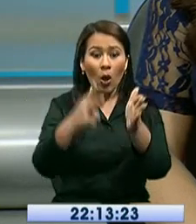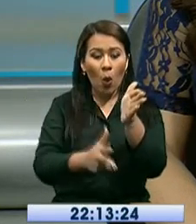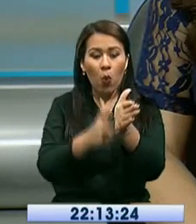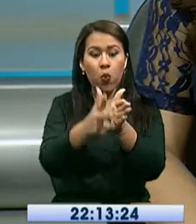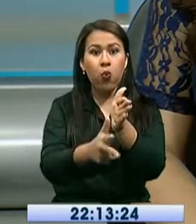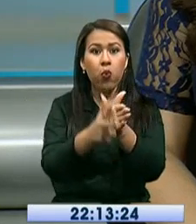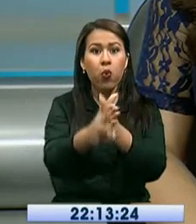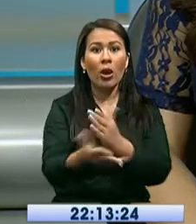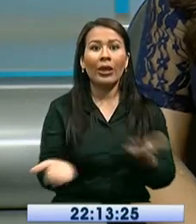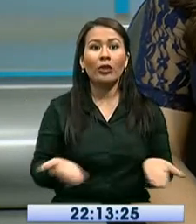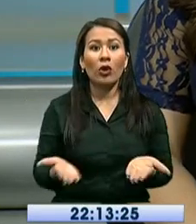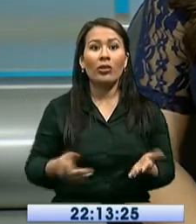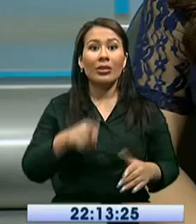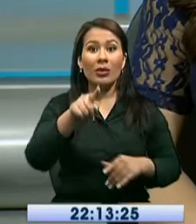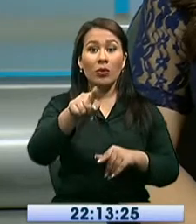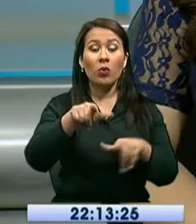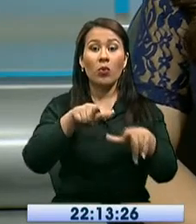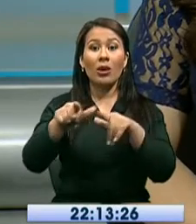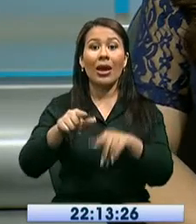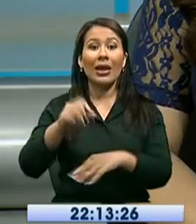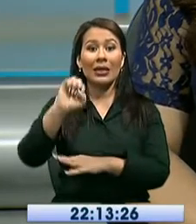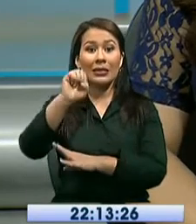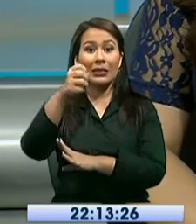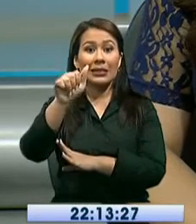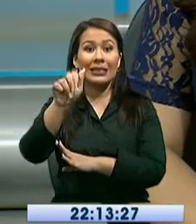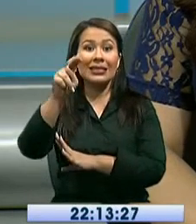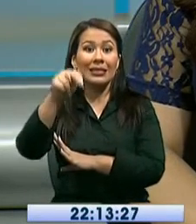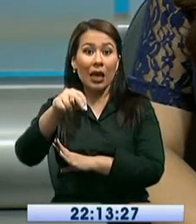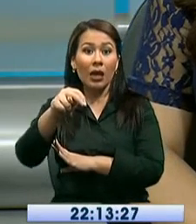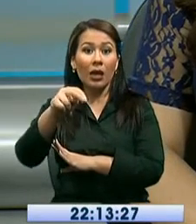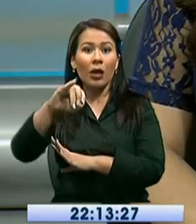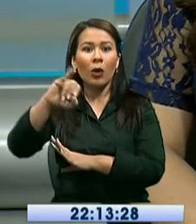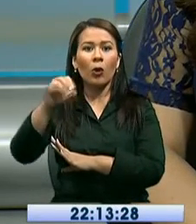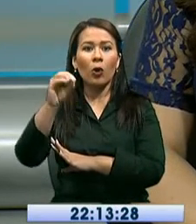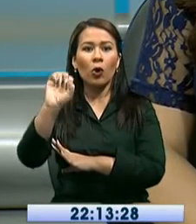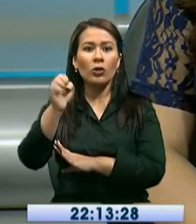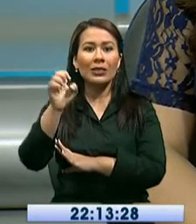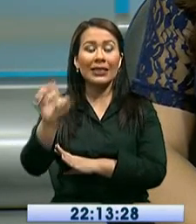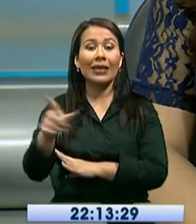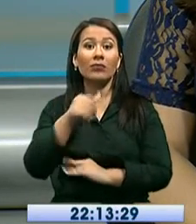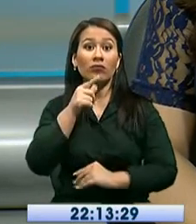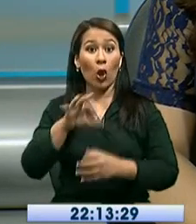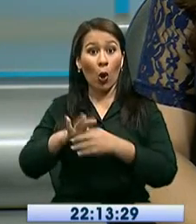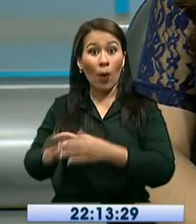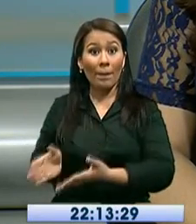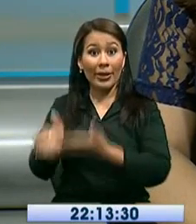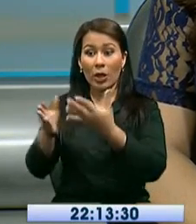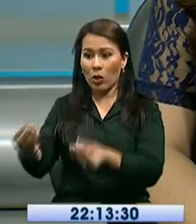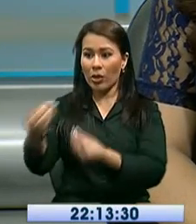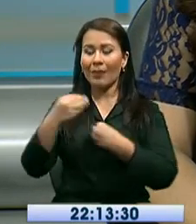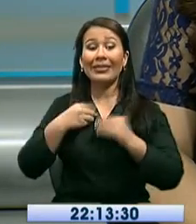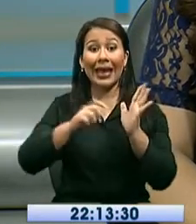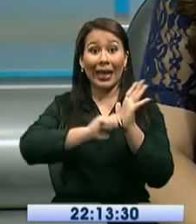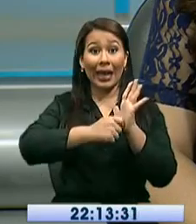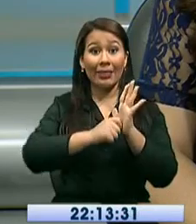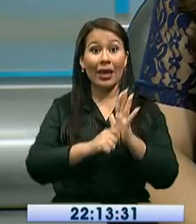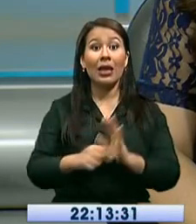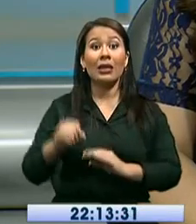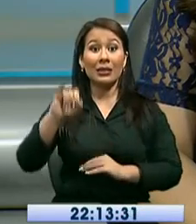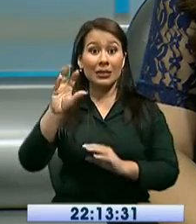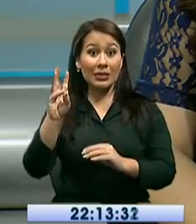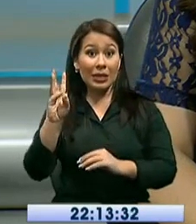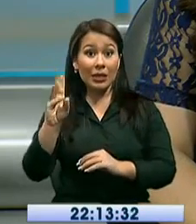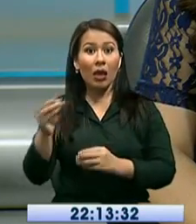de la capital San José. Tenemos un informe elaborado por Ítalo Ruiz con imágenes de Repretel Canal 6, afiliado a la red